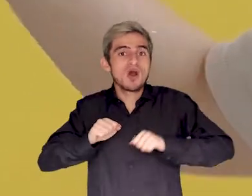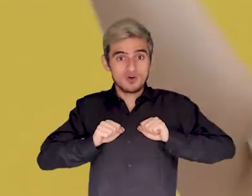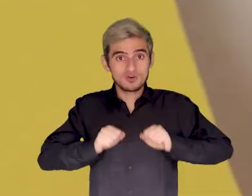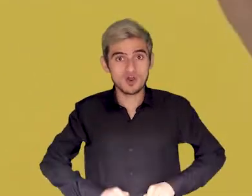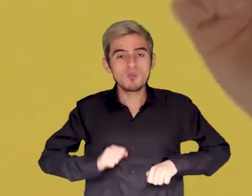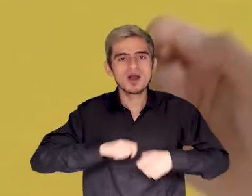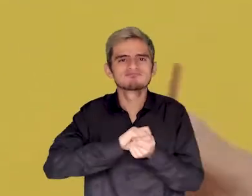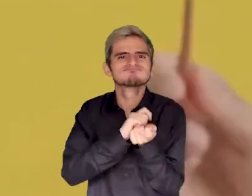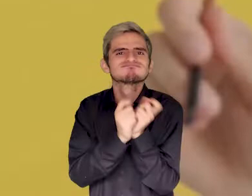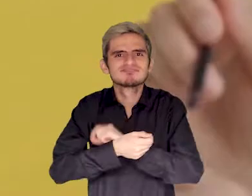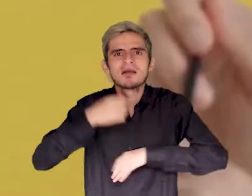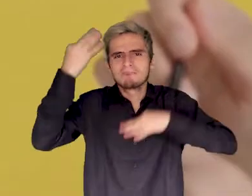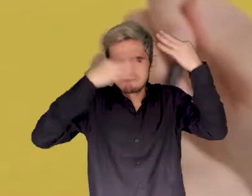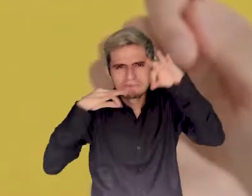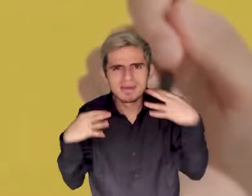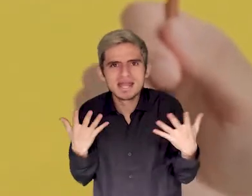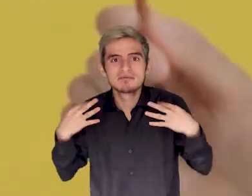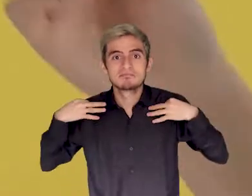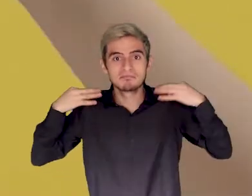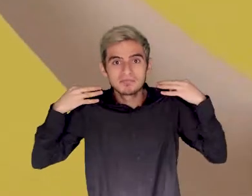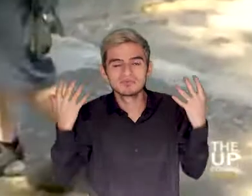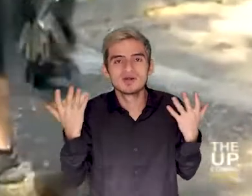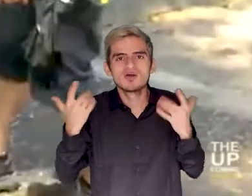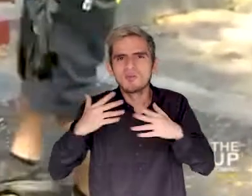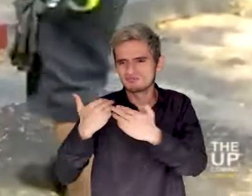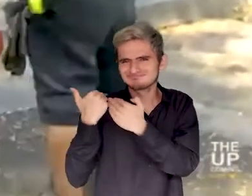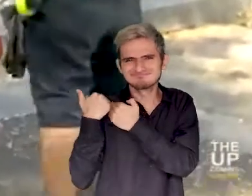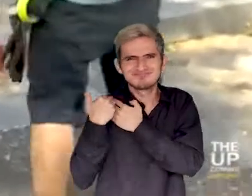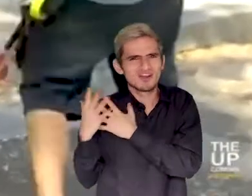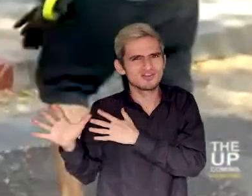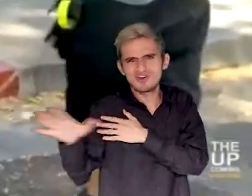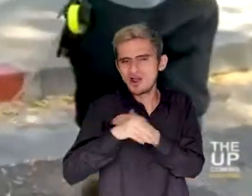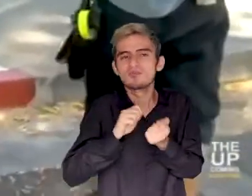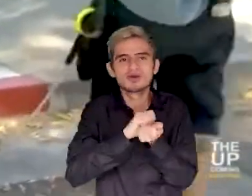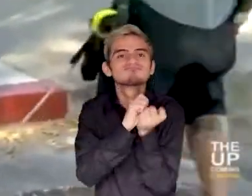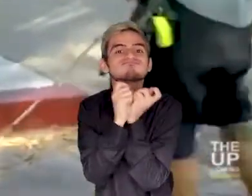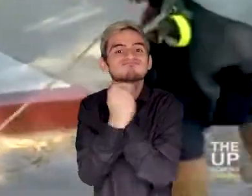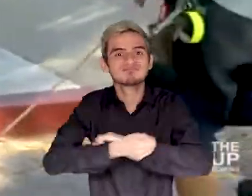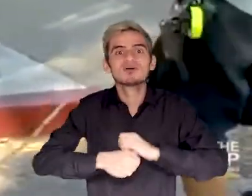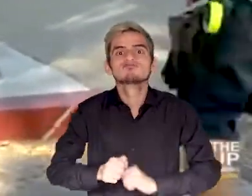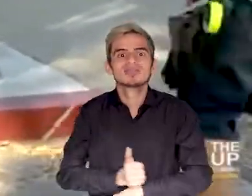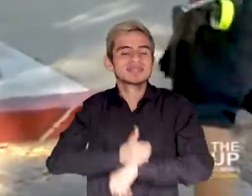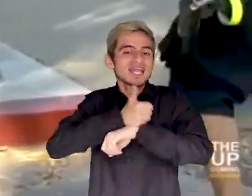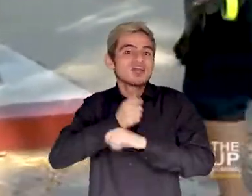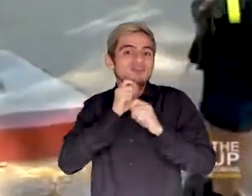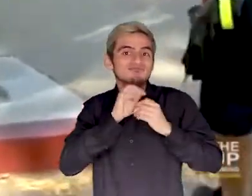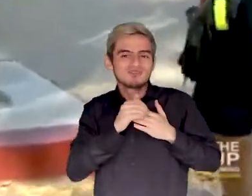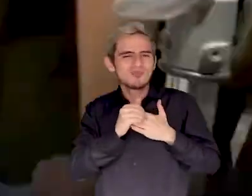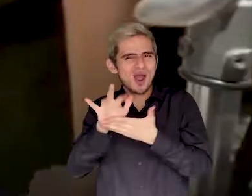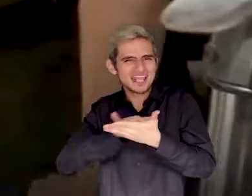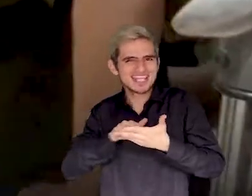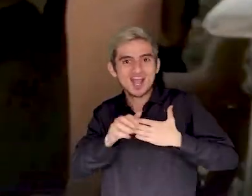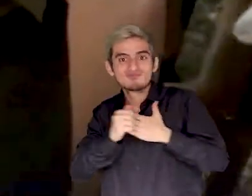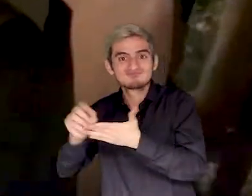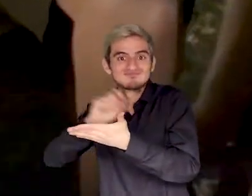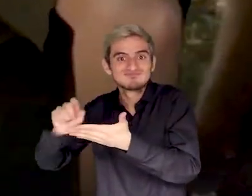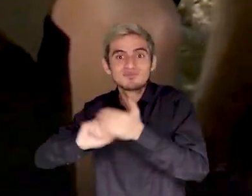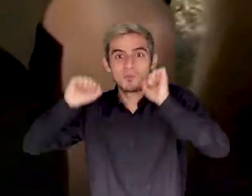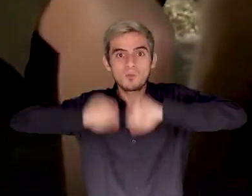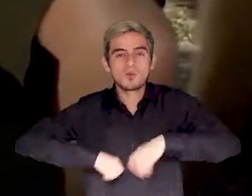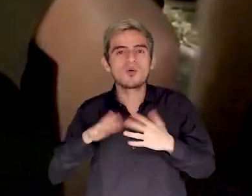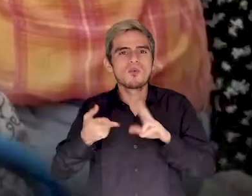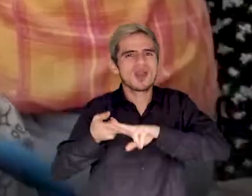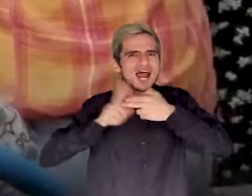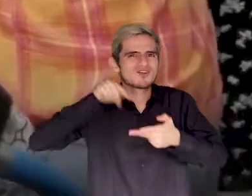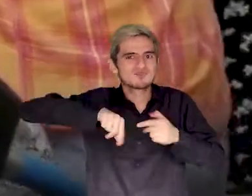maquilladora o encargada de vestuario a directora, guionista, productora, y también ha incrementado su incursión en aspectos técnicos